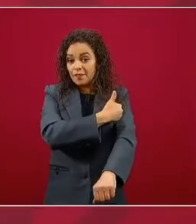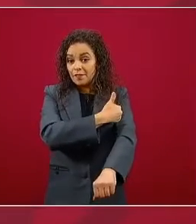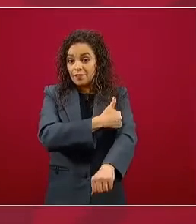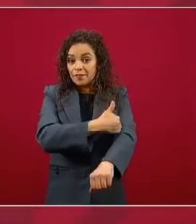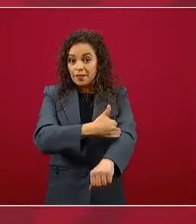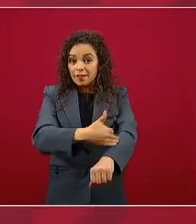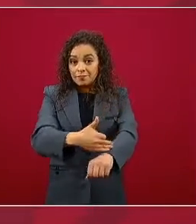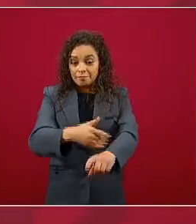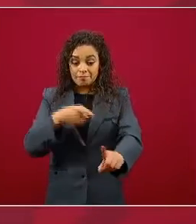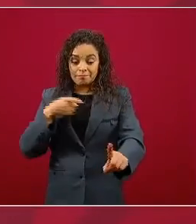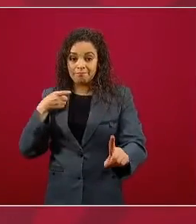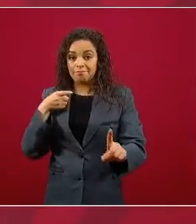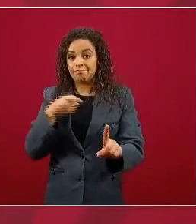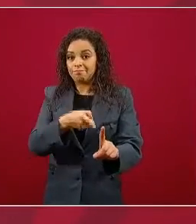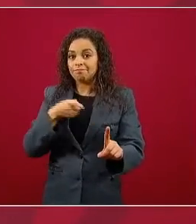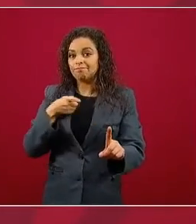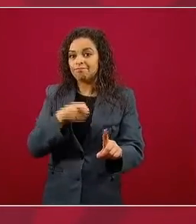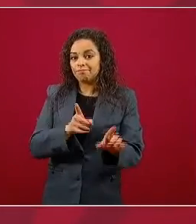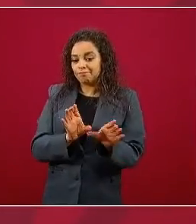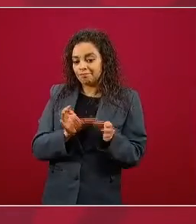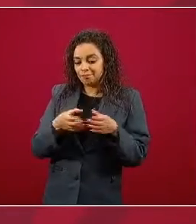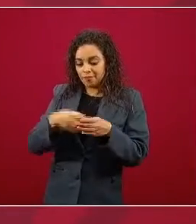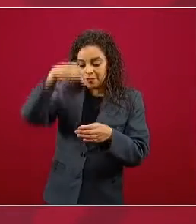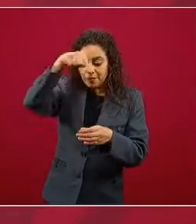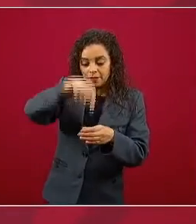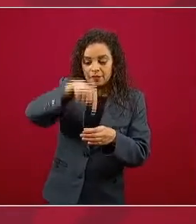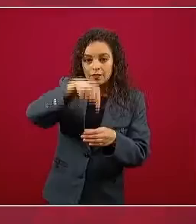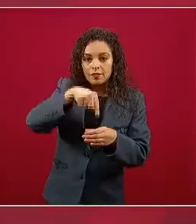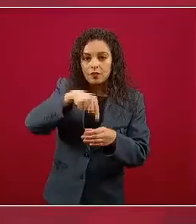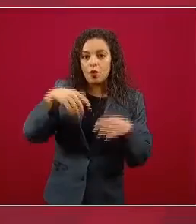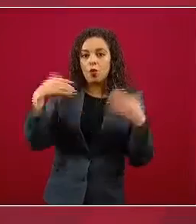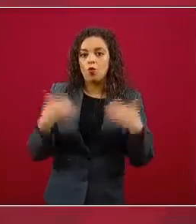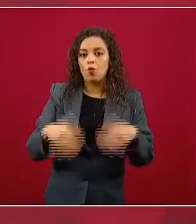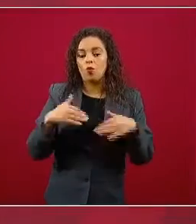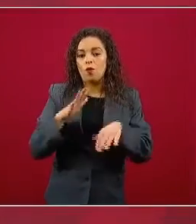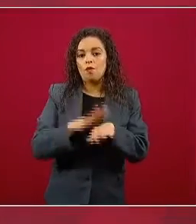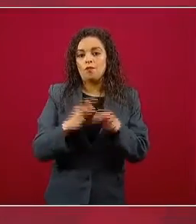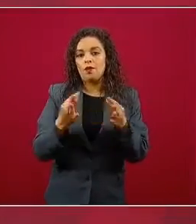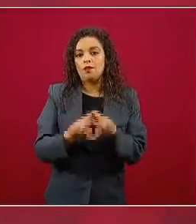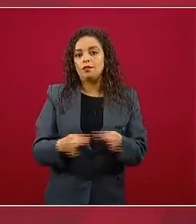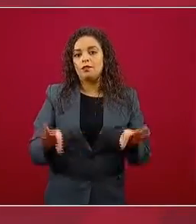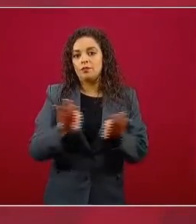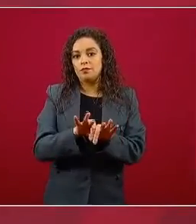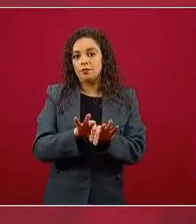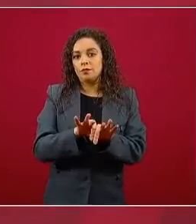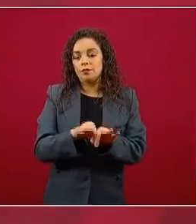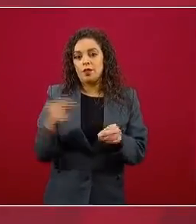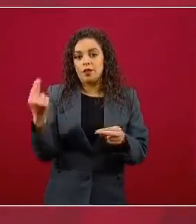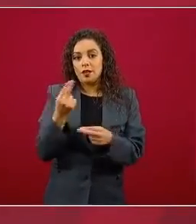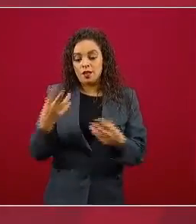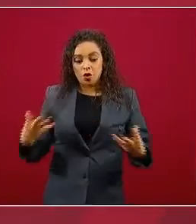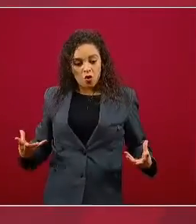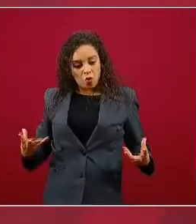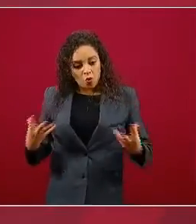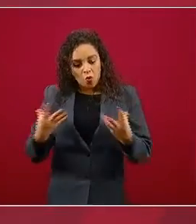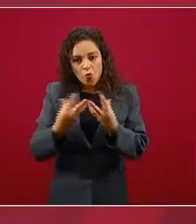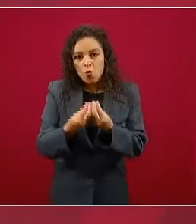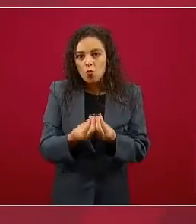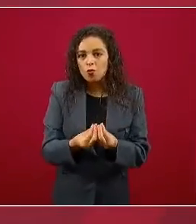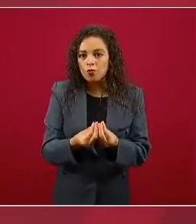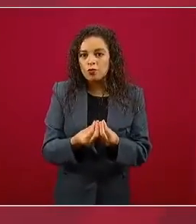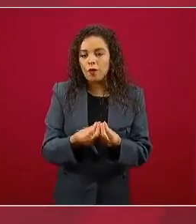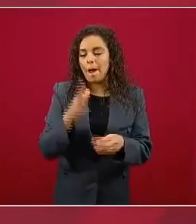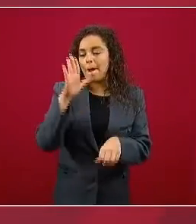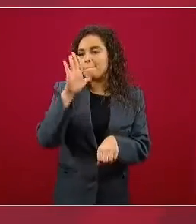es el núcleo básico. Mantener la integración de las familias es fundamental.